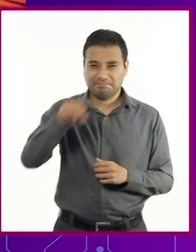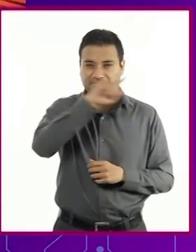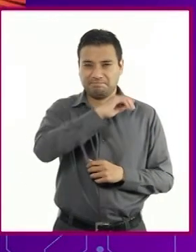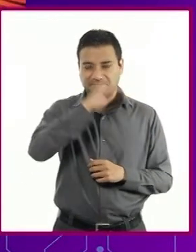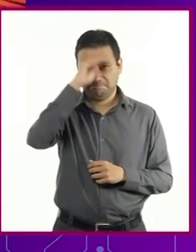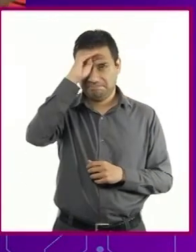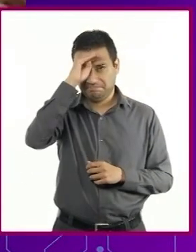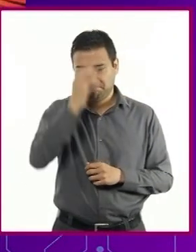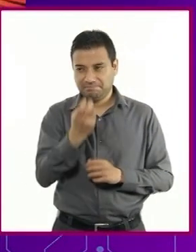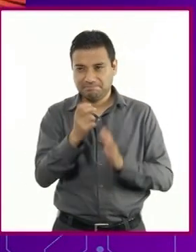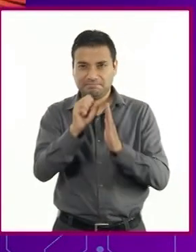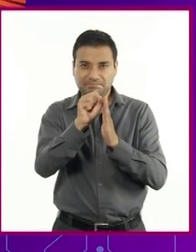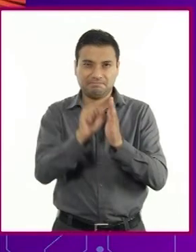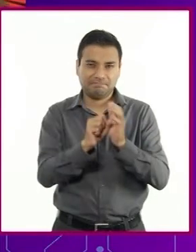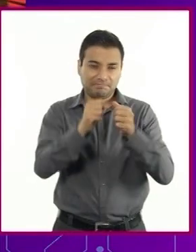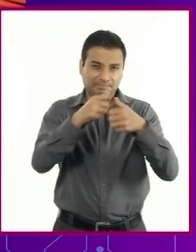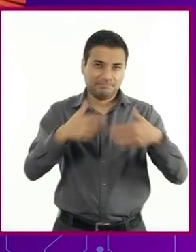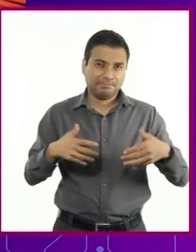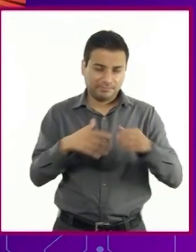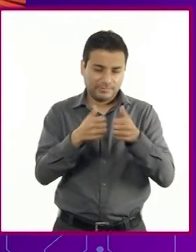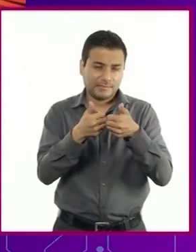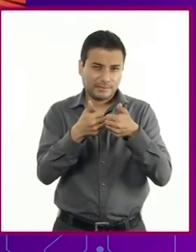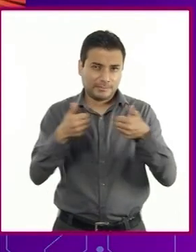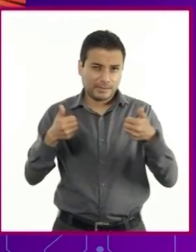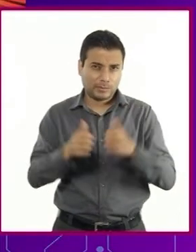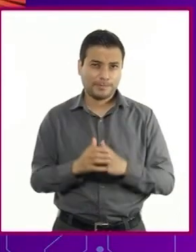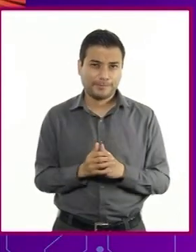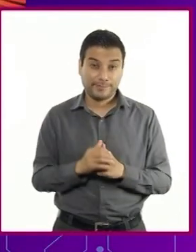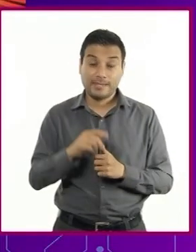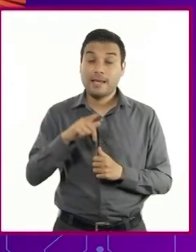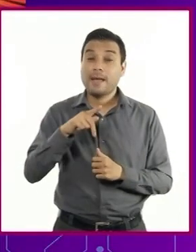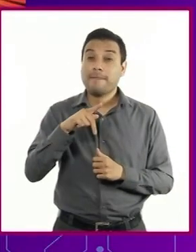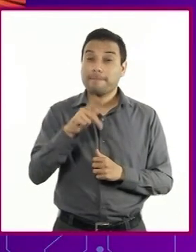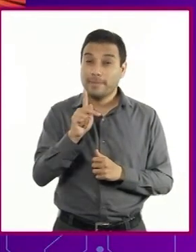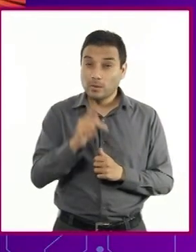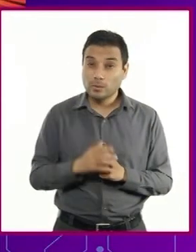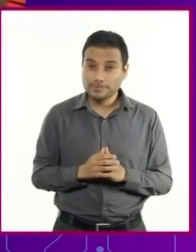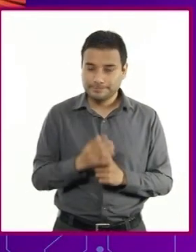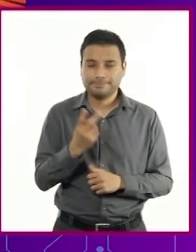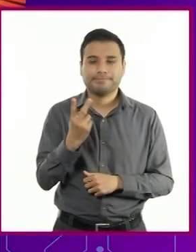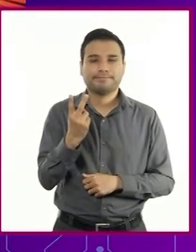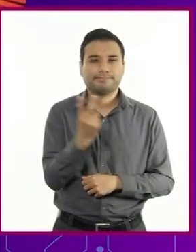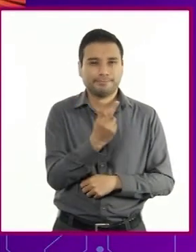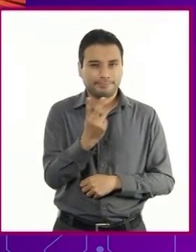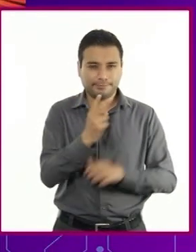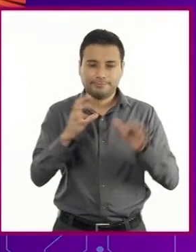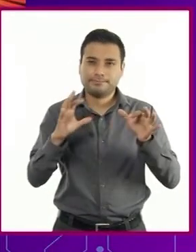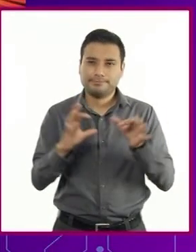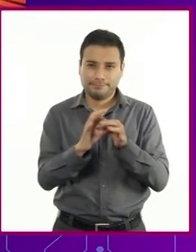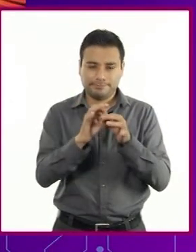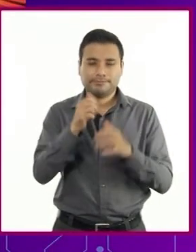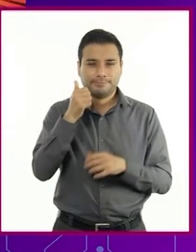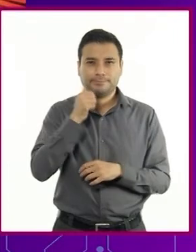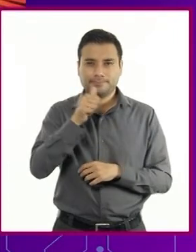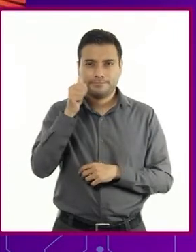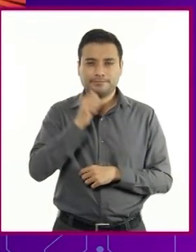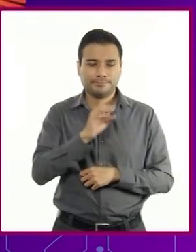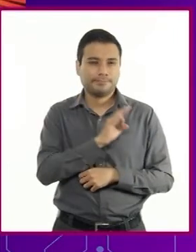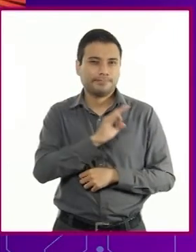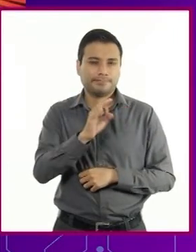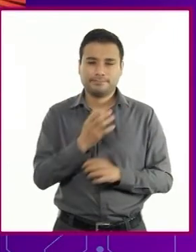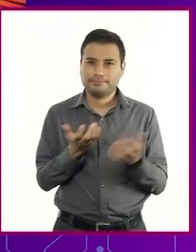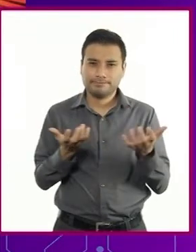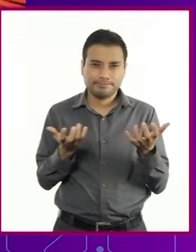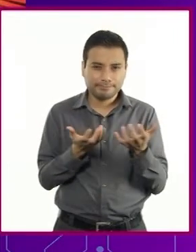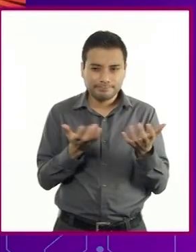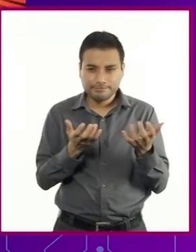estos sistemas por separado. Sin embargo, uno sin el otro no te permitirían poder realizar esas